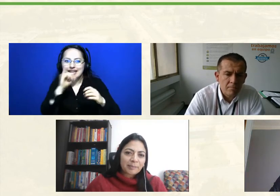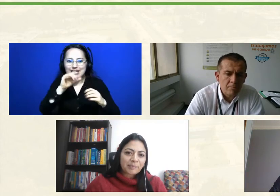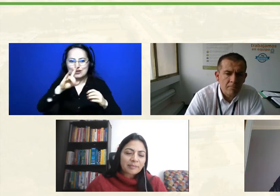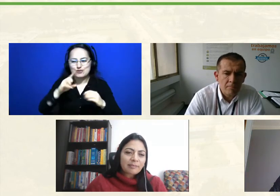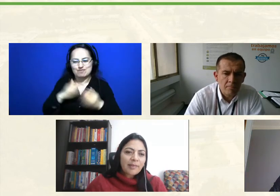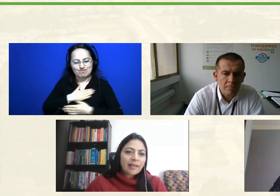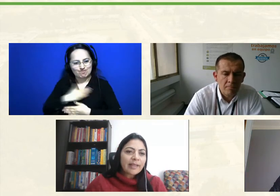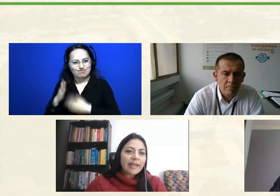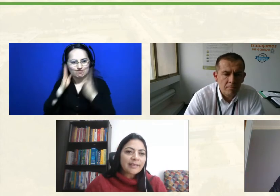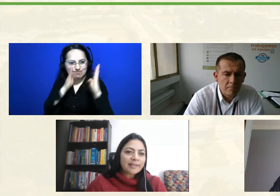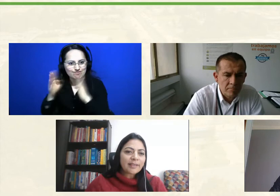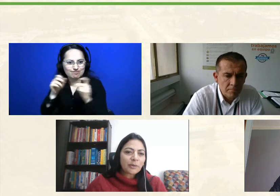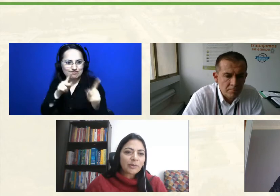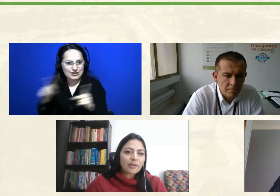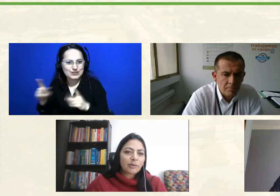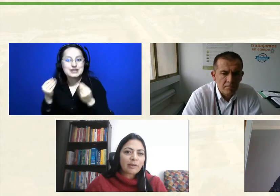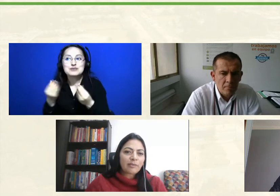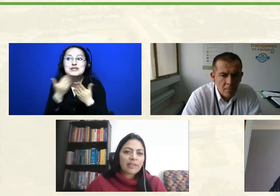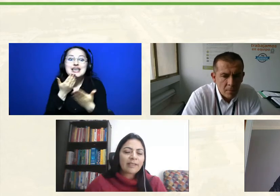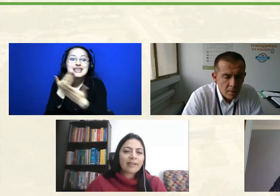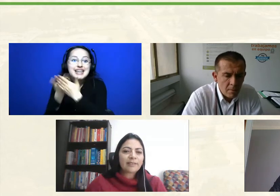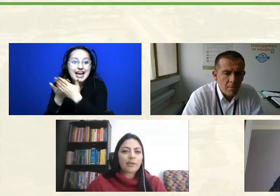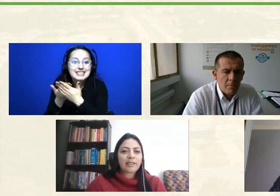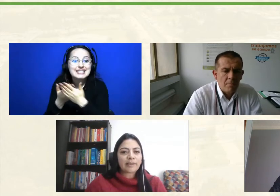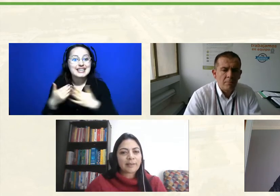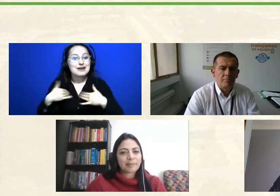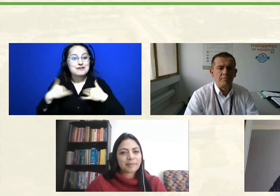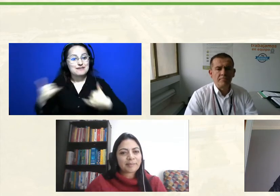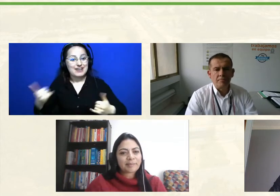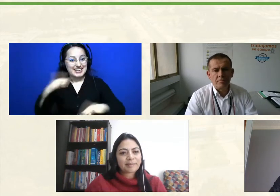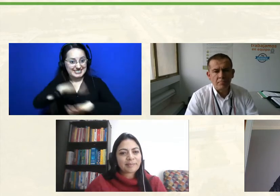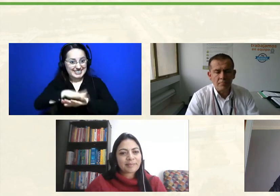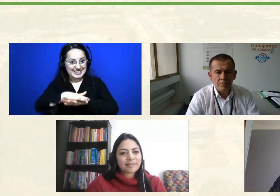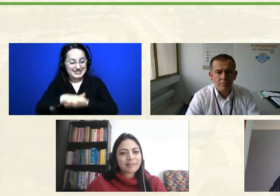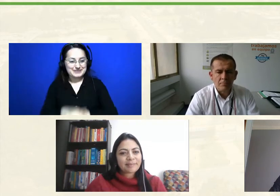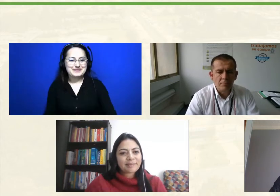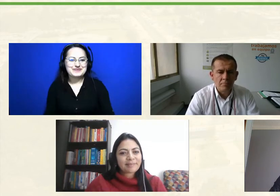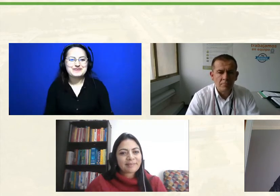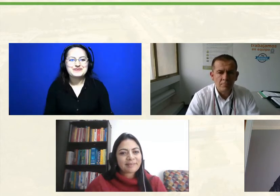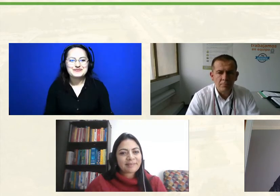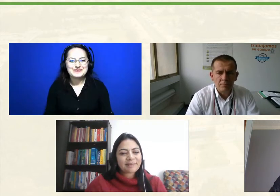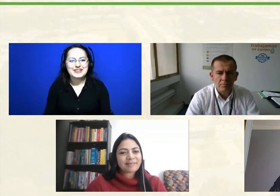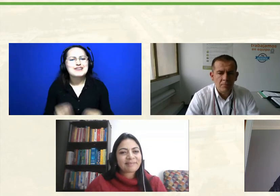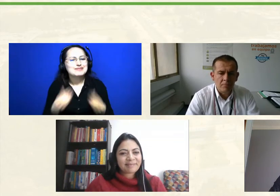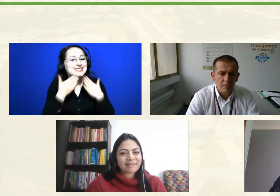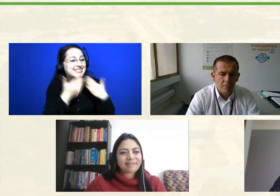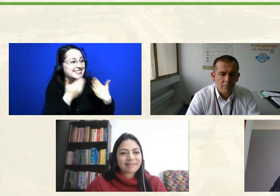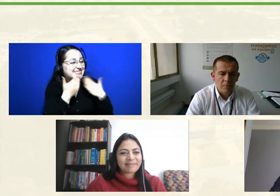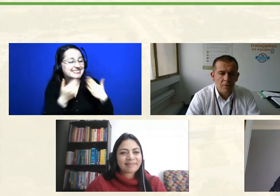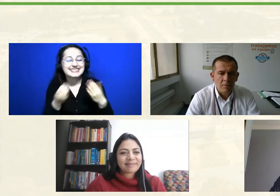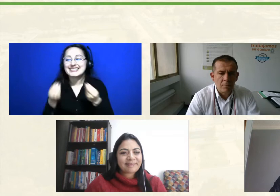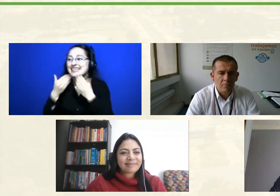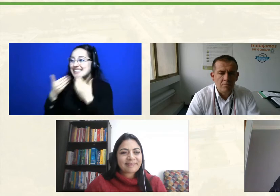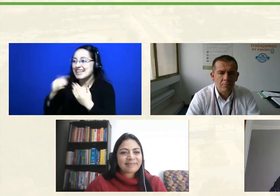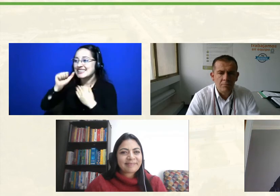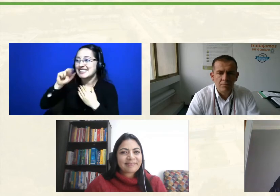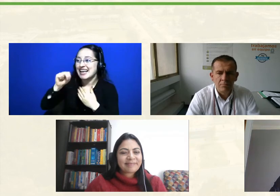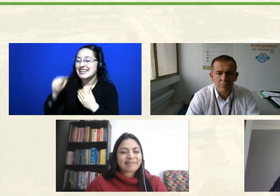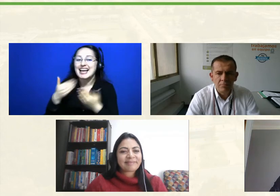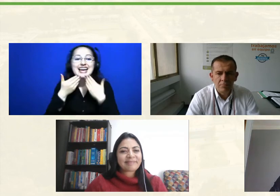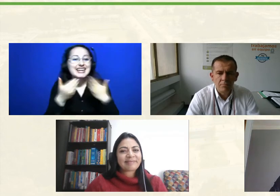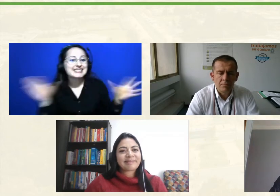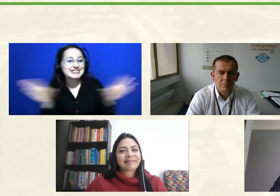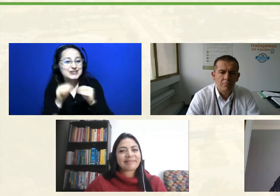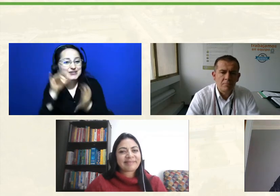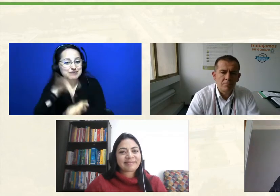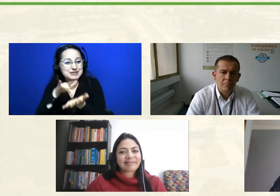ciudadanía. Gracias a todos y un feliz resto de tarde. Muchas gracias. Muchas gracias. Gracias, Ana Milena, y gracias a todos los